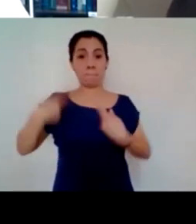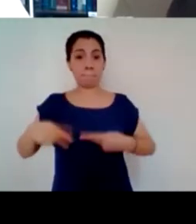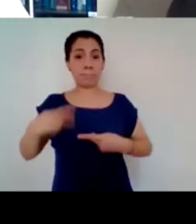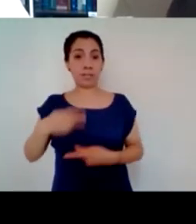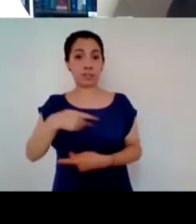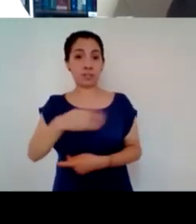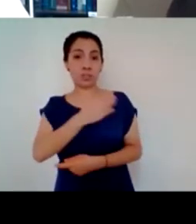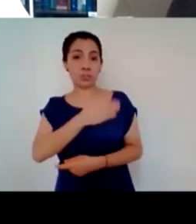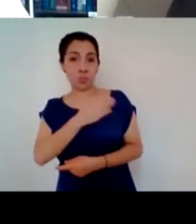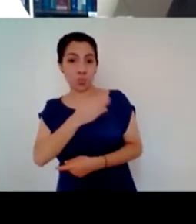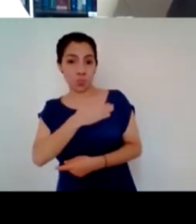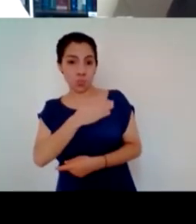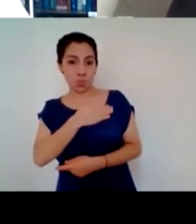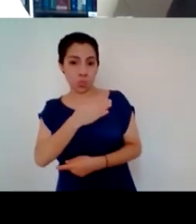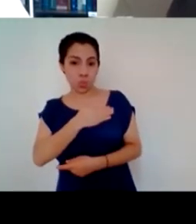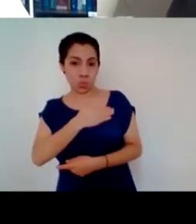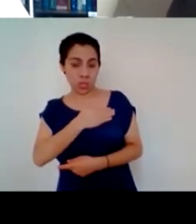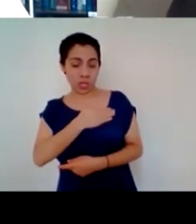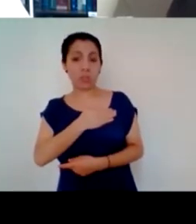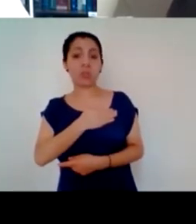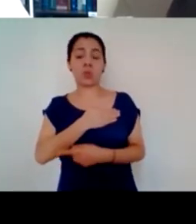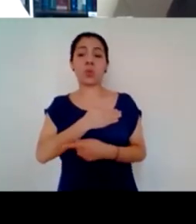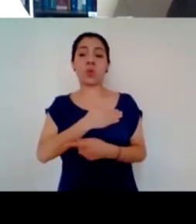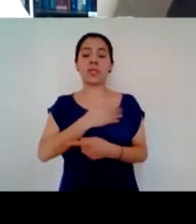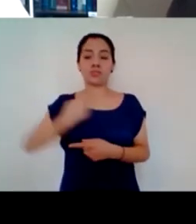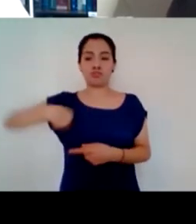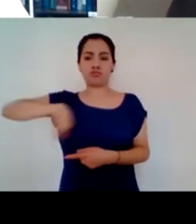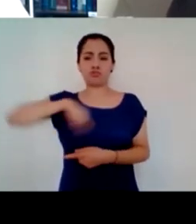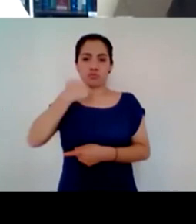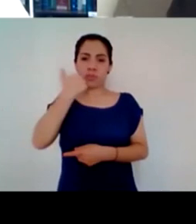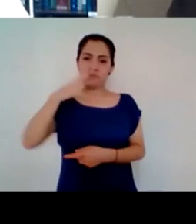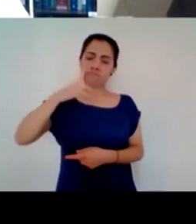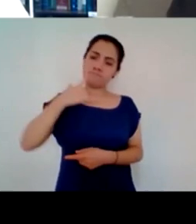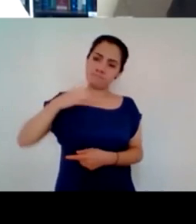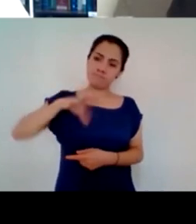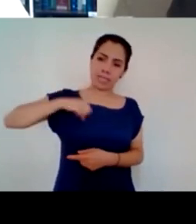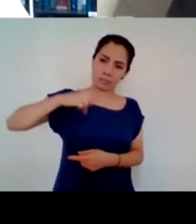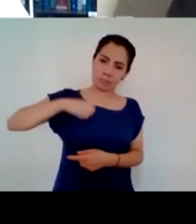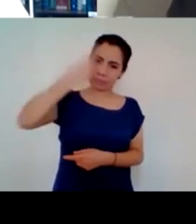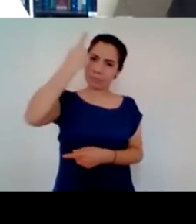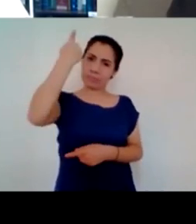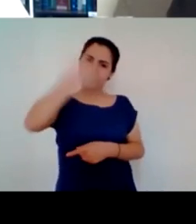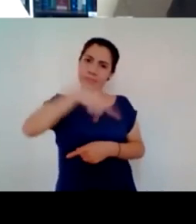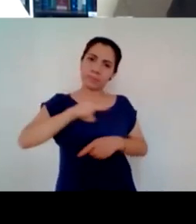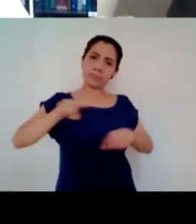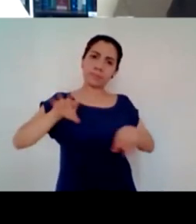que estamos dispuestos a hacer un esfuerzo por cambiar las cosas, por más difíciles que esto sea.